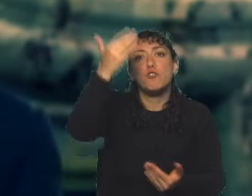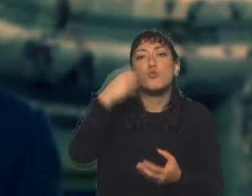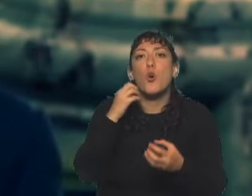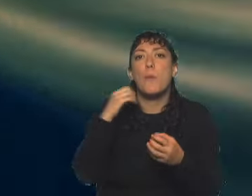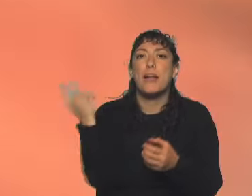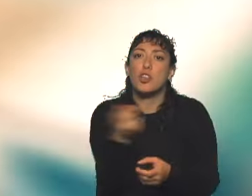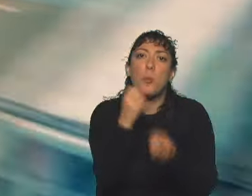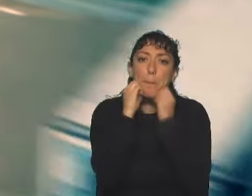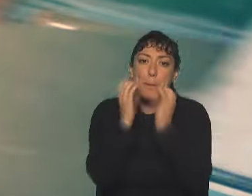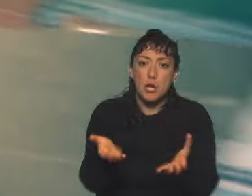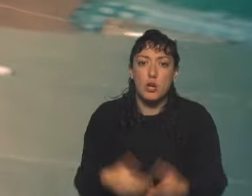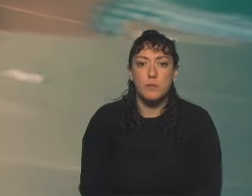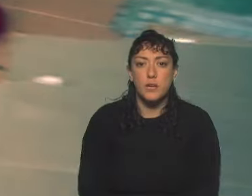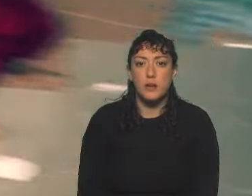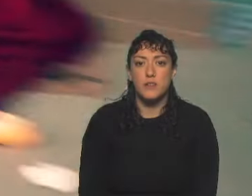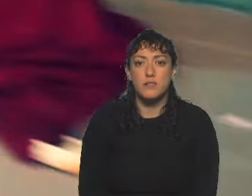para todos.